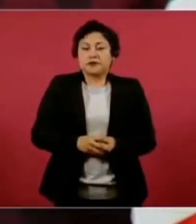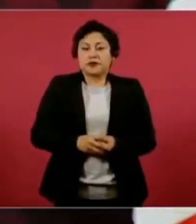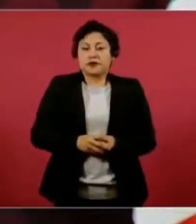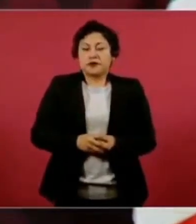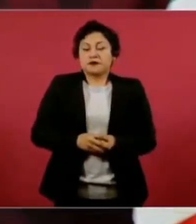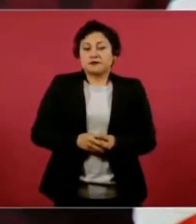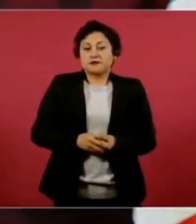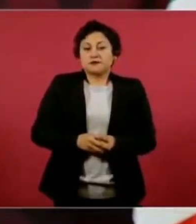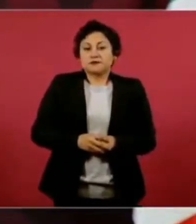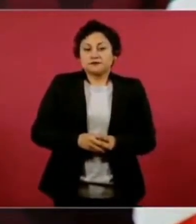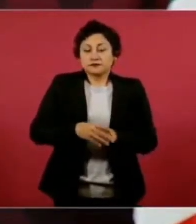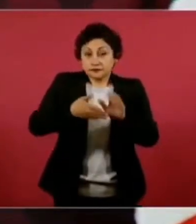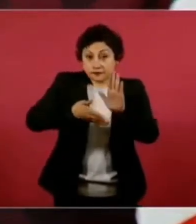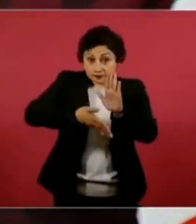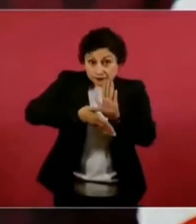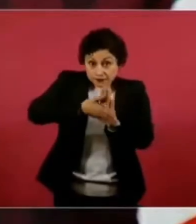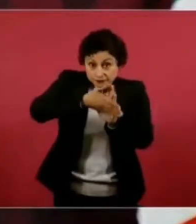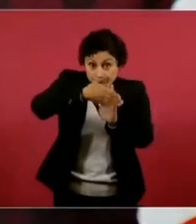que